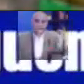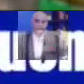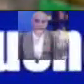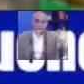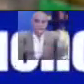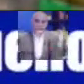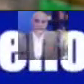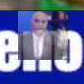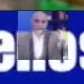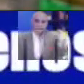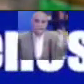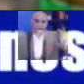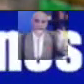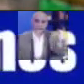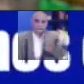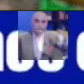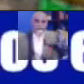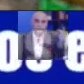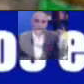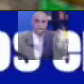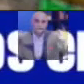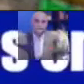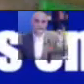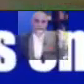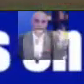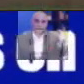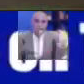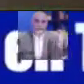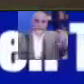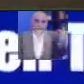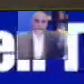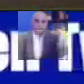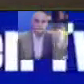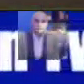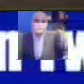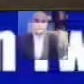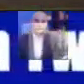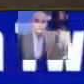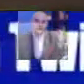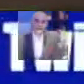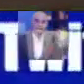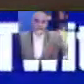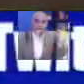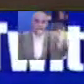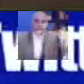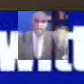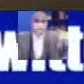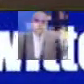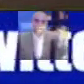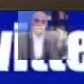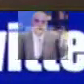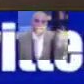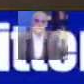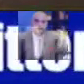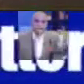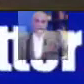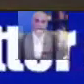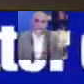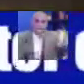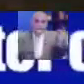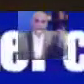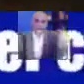ni conoce. 7, eliminación del financiamiento público ordinario de partidos políticos nacionales